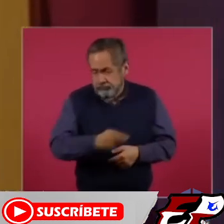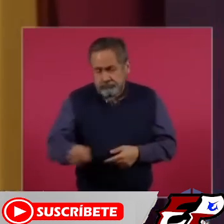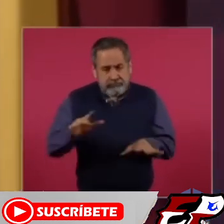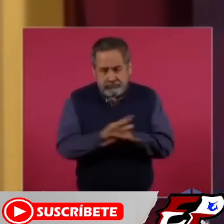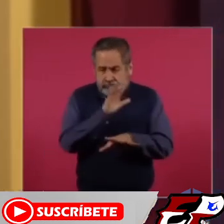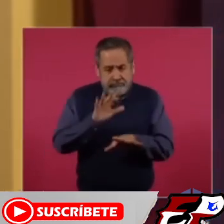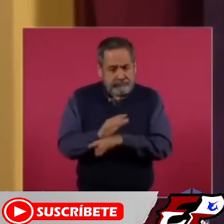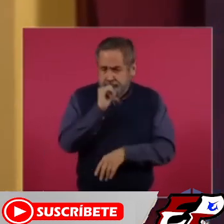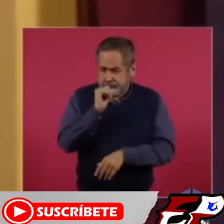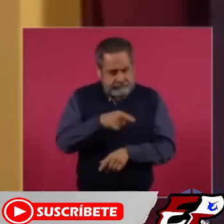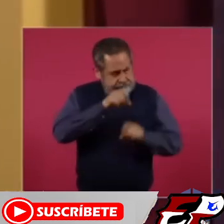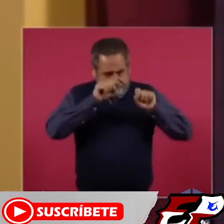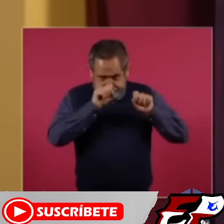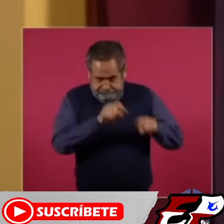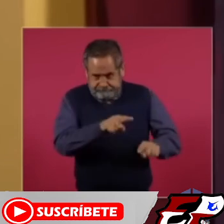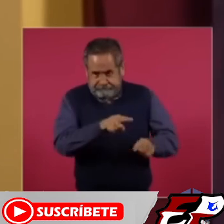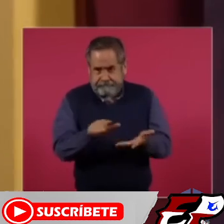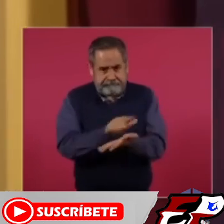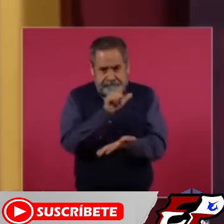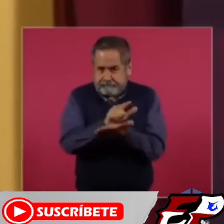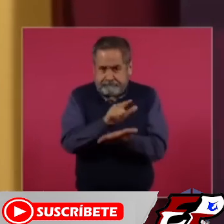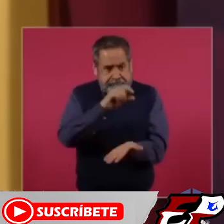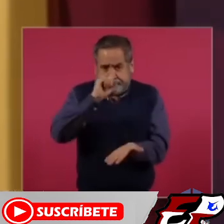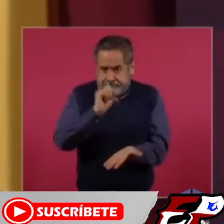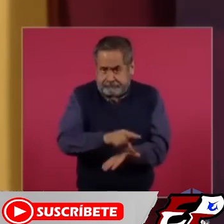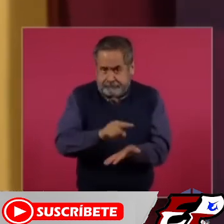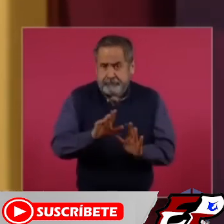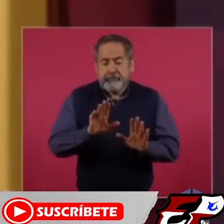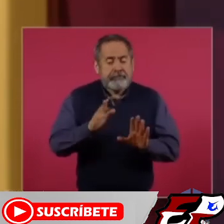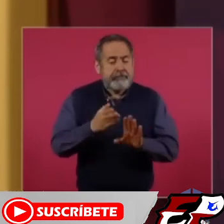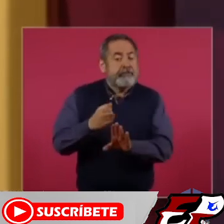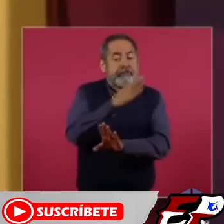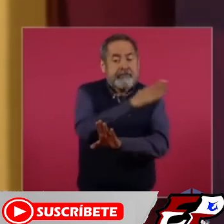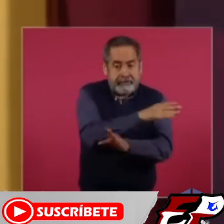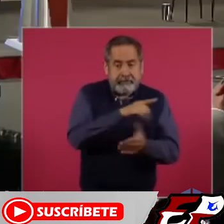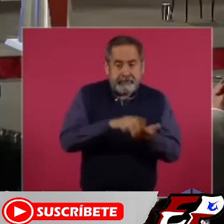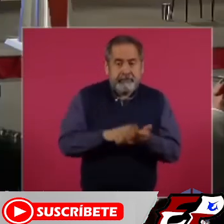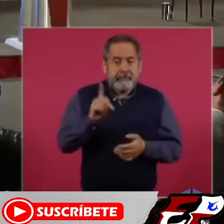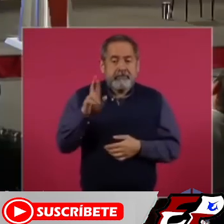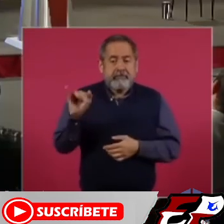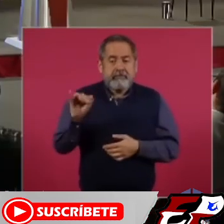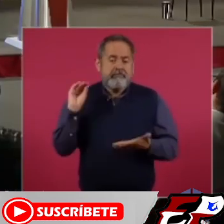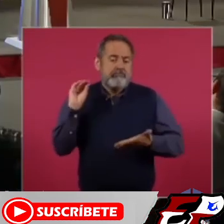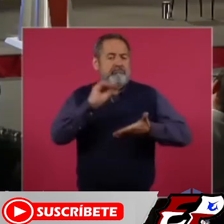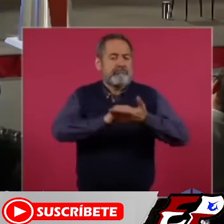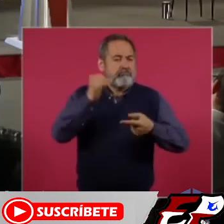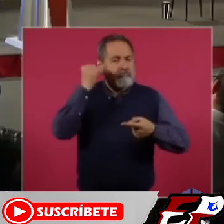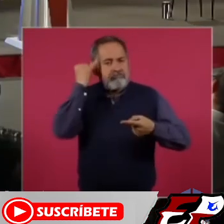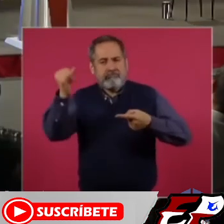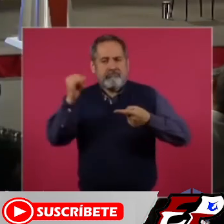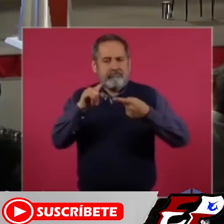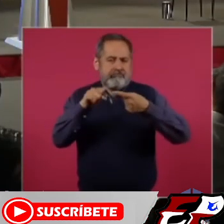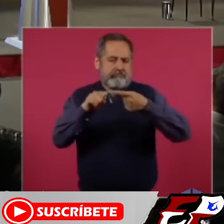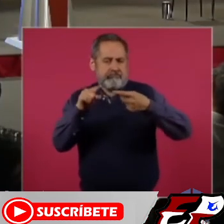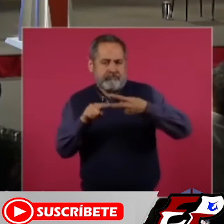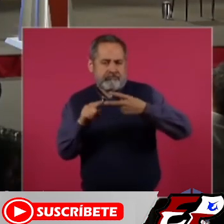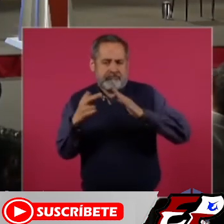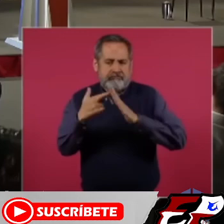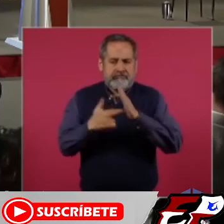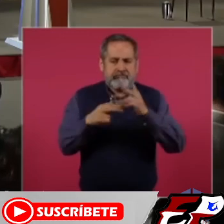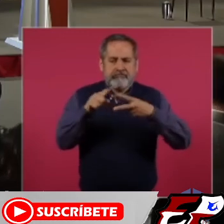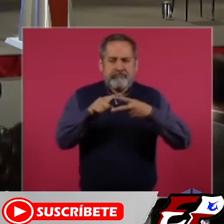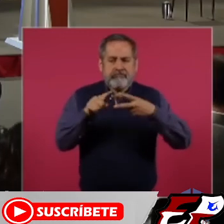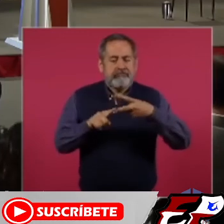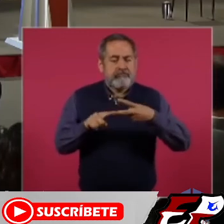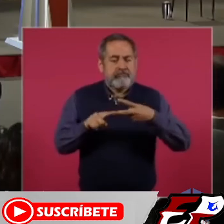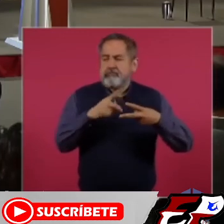la misma. Y en aquel entonces se establecieron dos reglas claras para que no